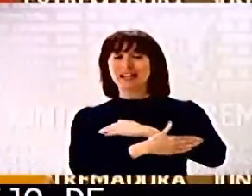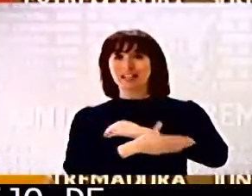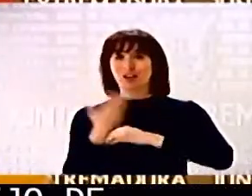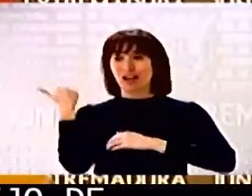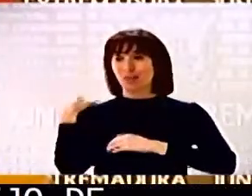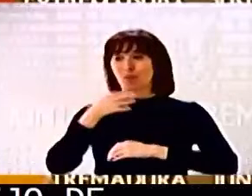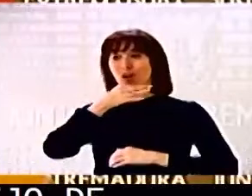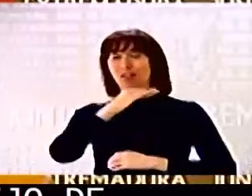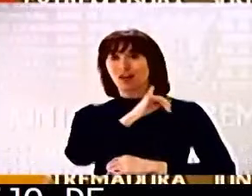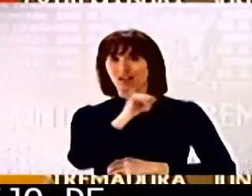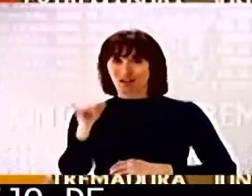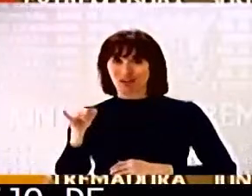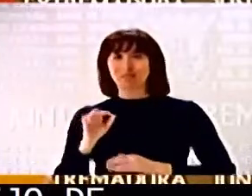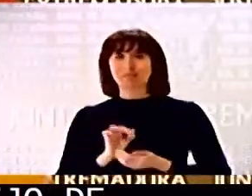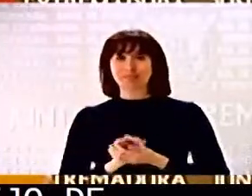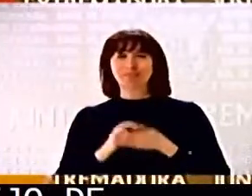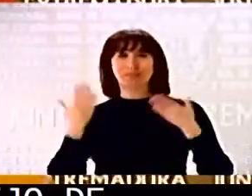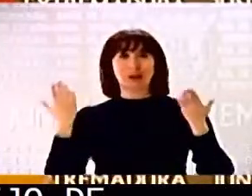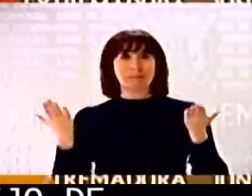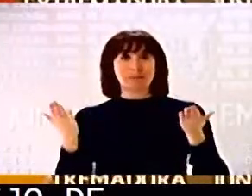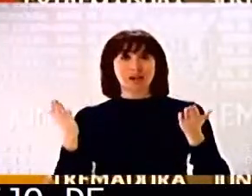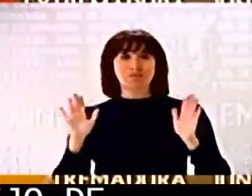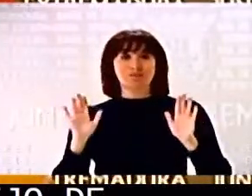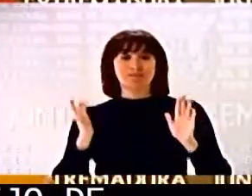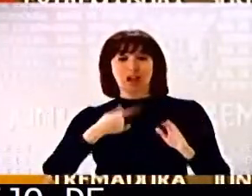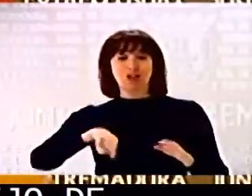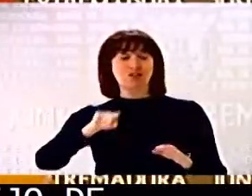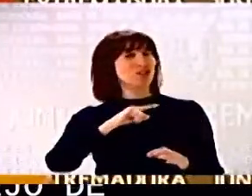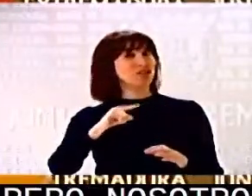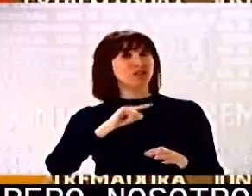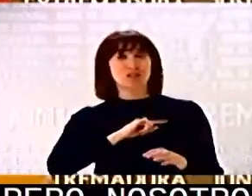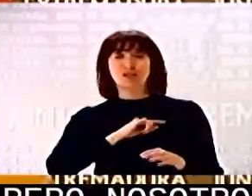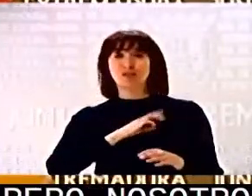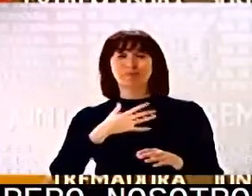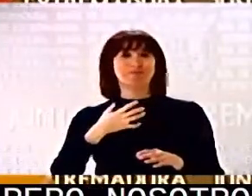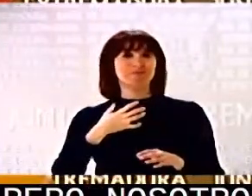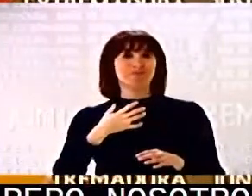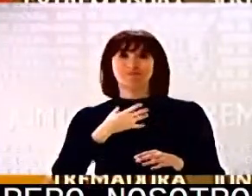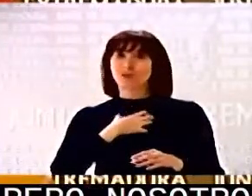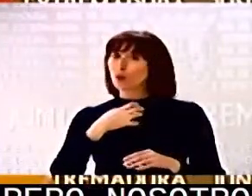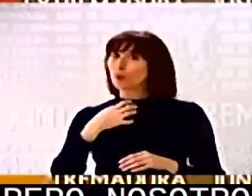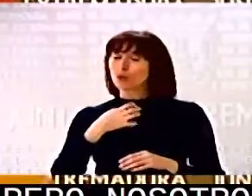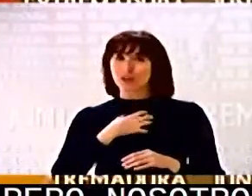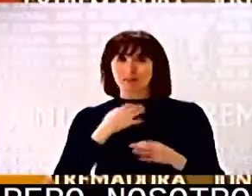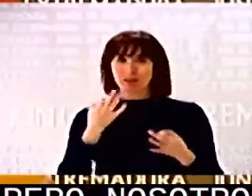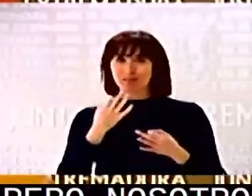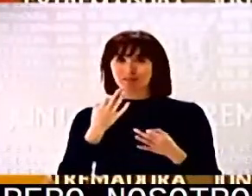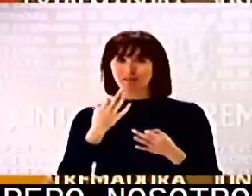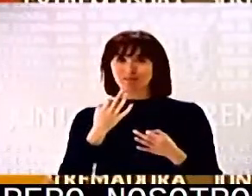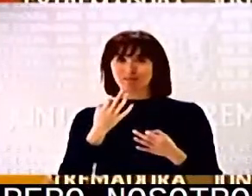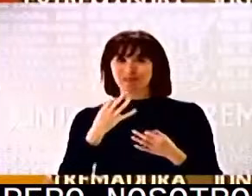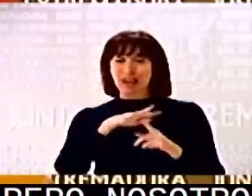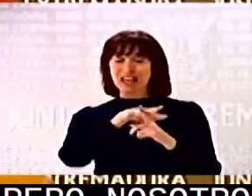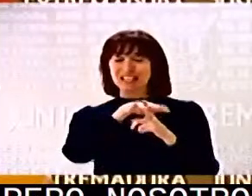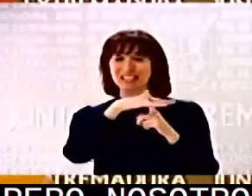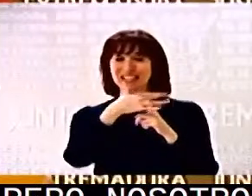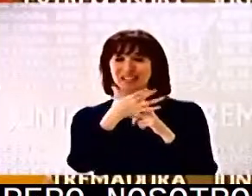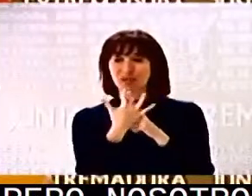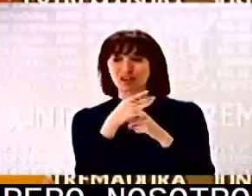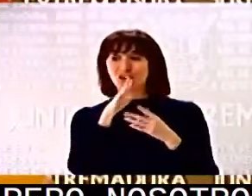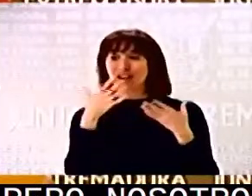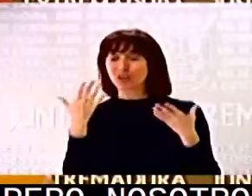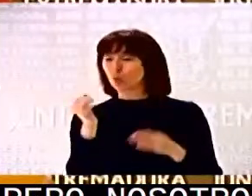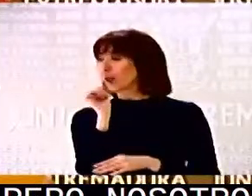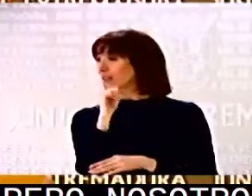por la tarde. Pero nosotros no podemos obviar la situación en la que